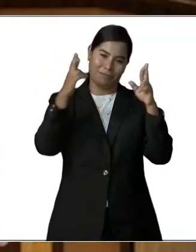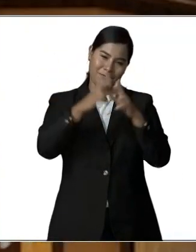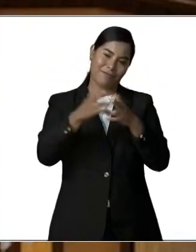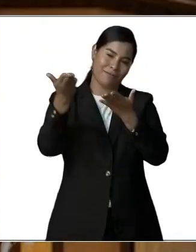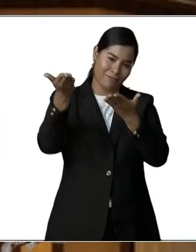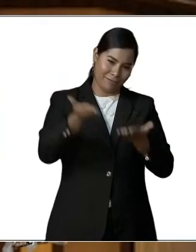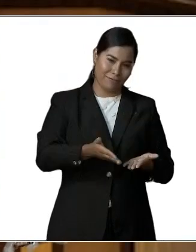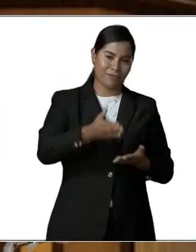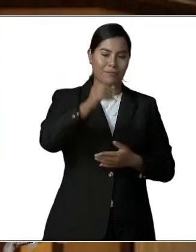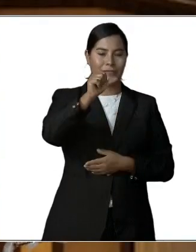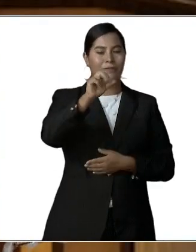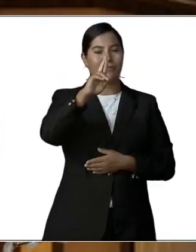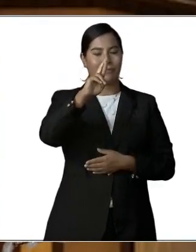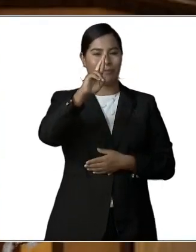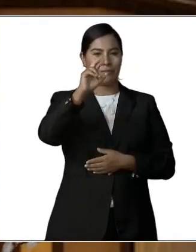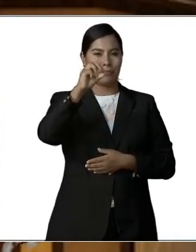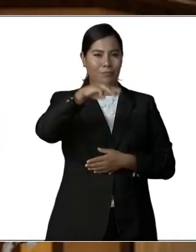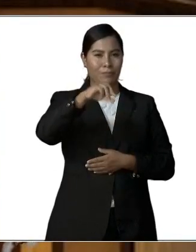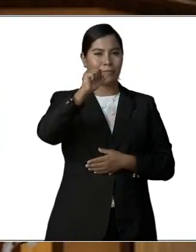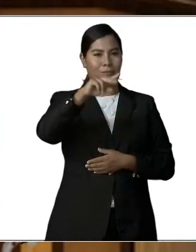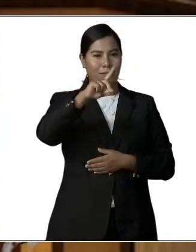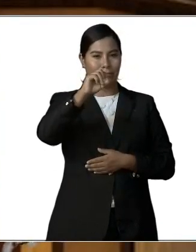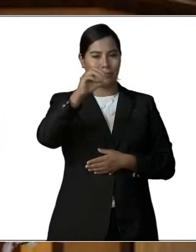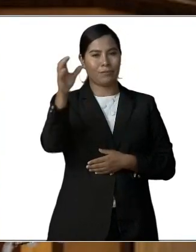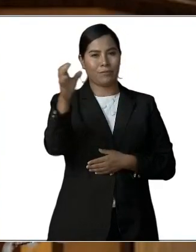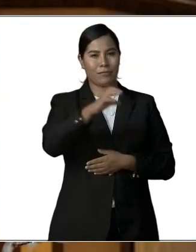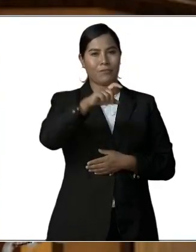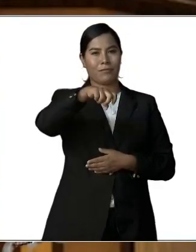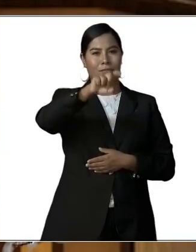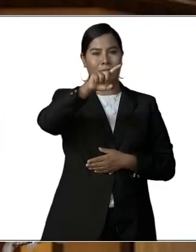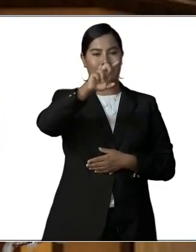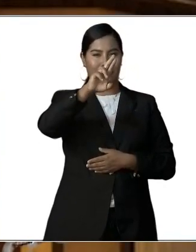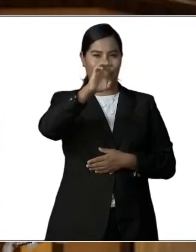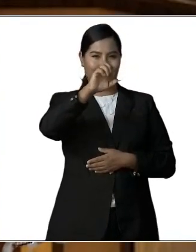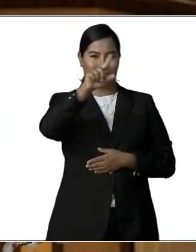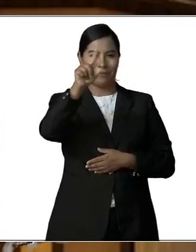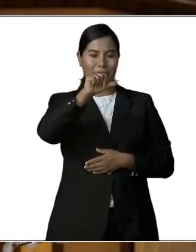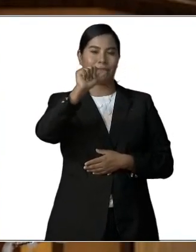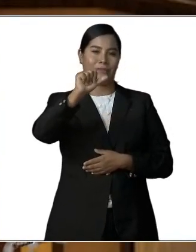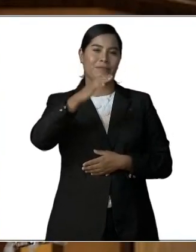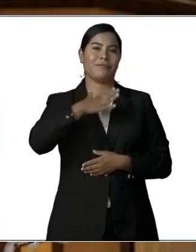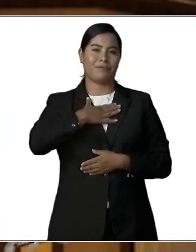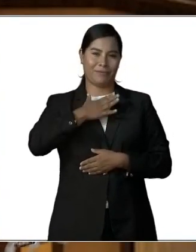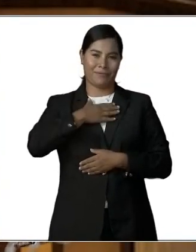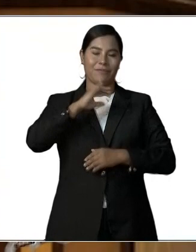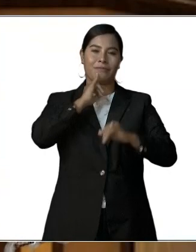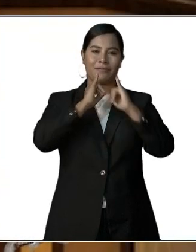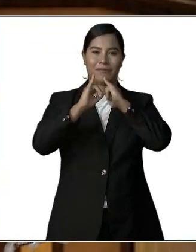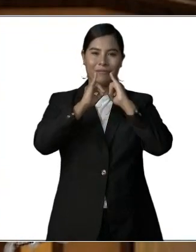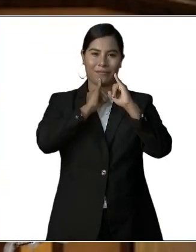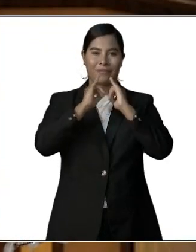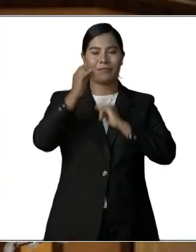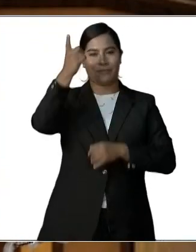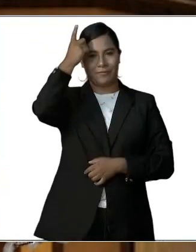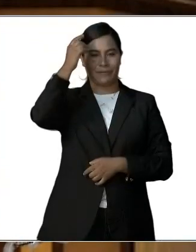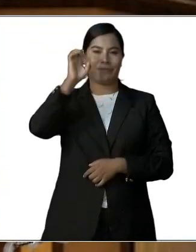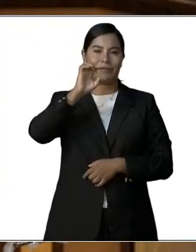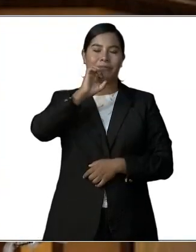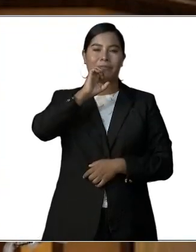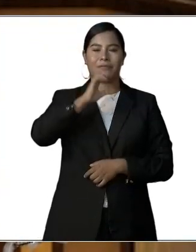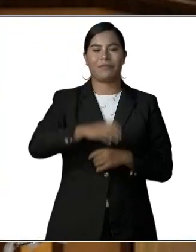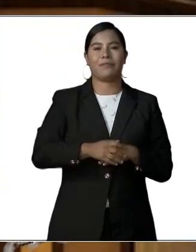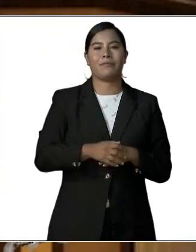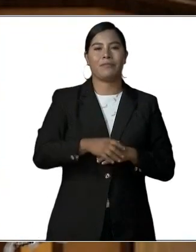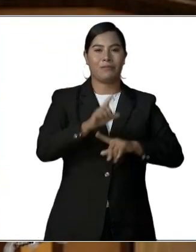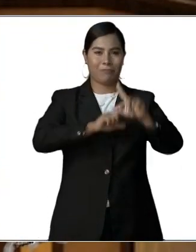Grupos artísticos, pero hay también a nuestra compañerita Diana Elizabeth Herrera, intérprete de lengua de señas